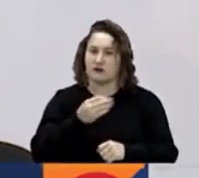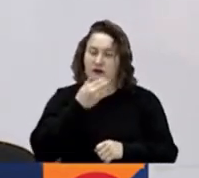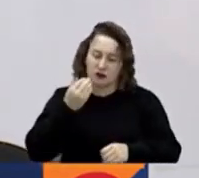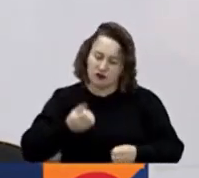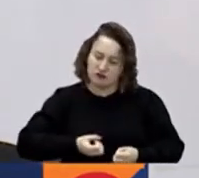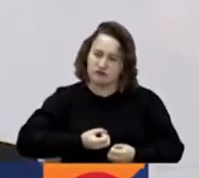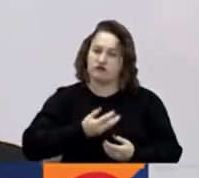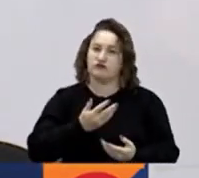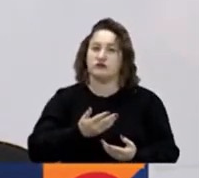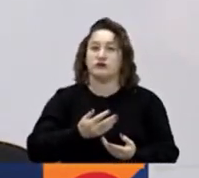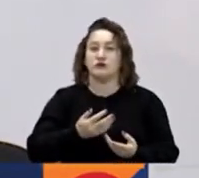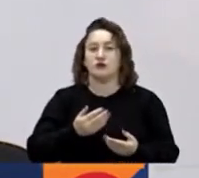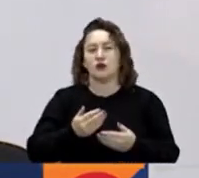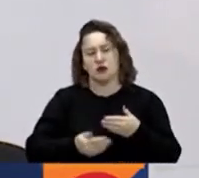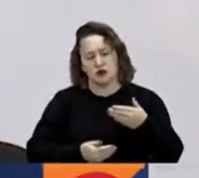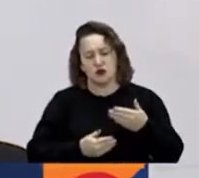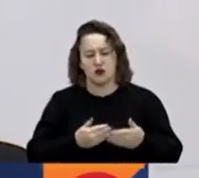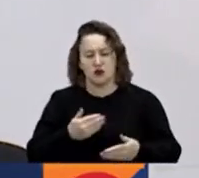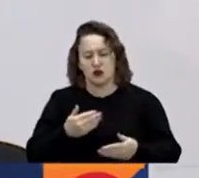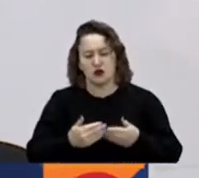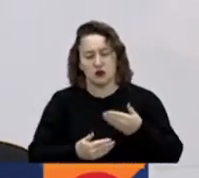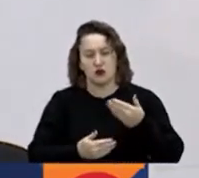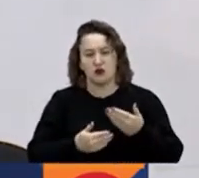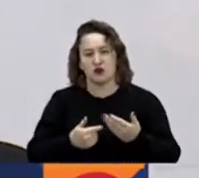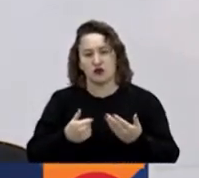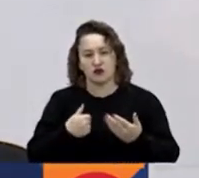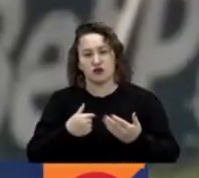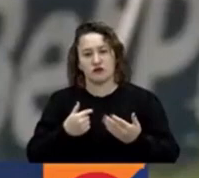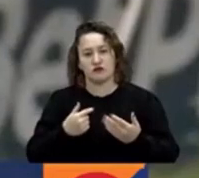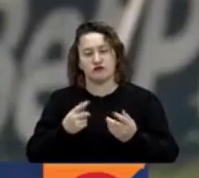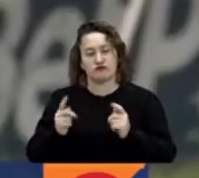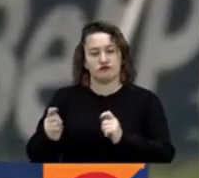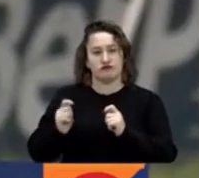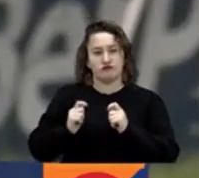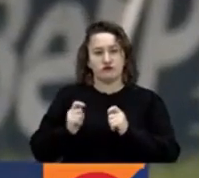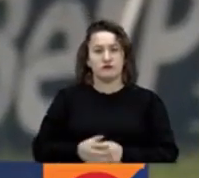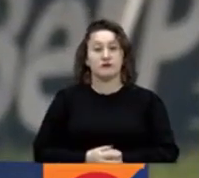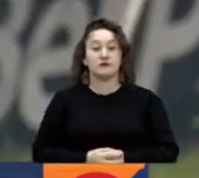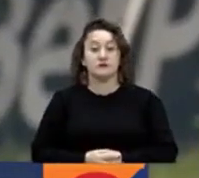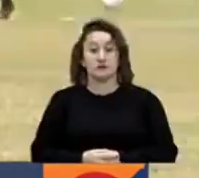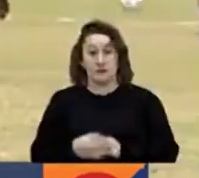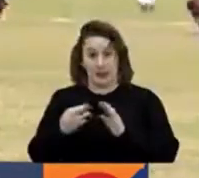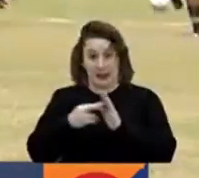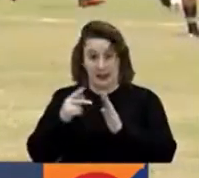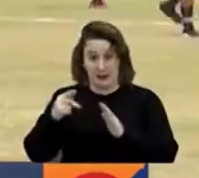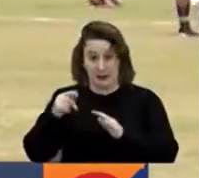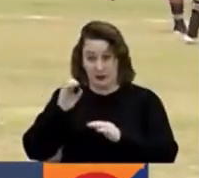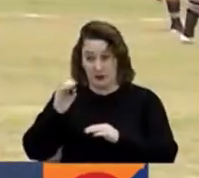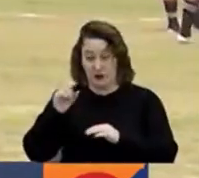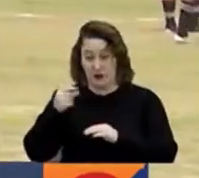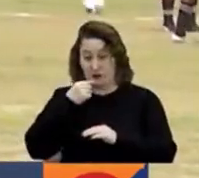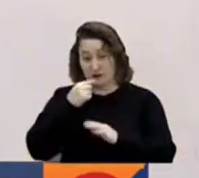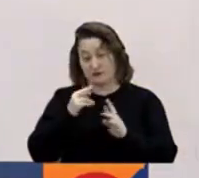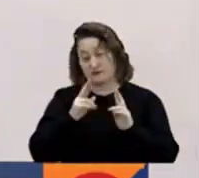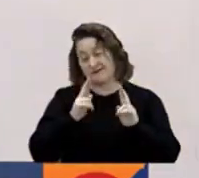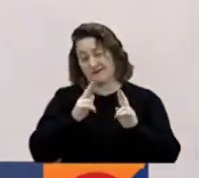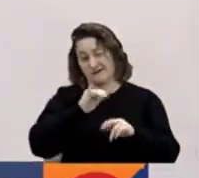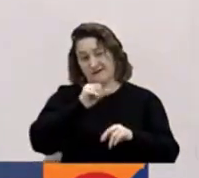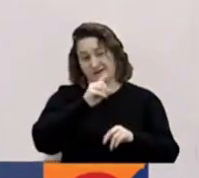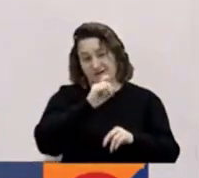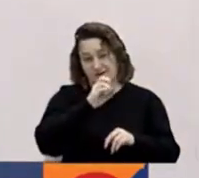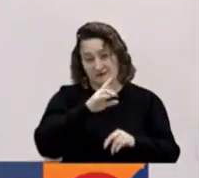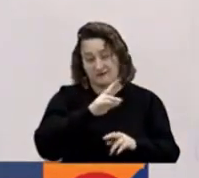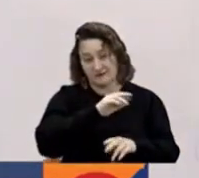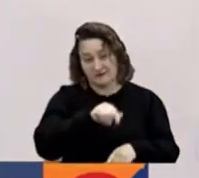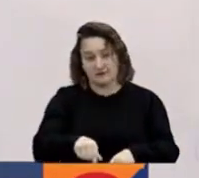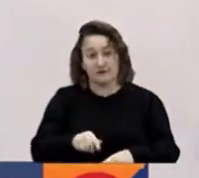mí. Poco a poco me he ido ganando un puesto. Aunque el técnico no pierde la esperanza de contar con su goleador. Lo más